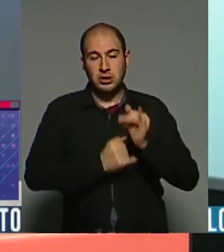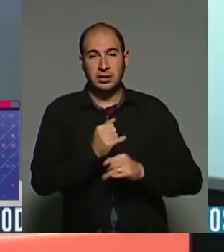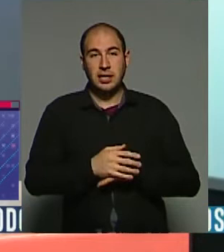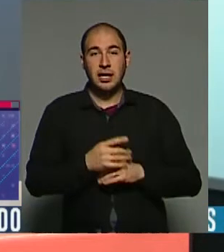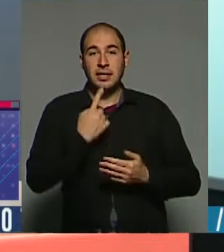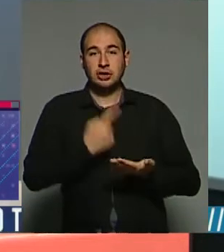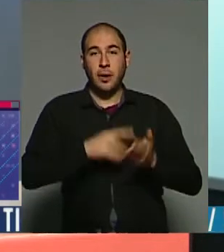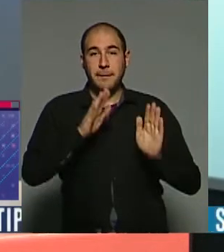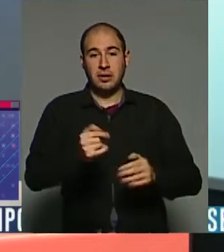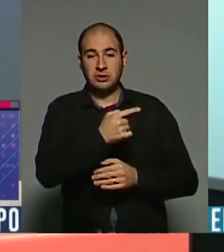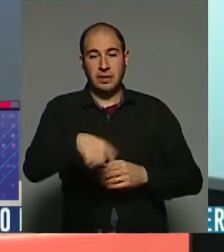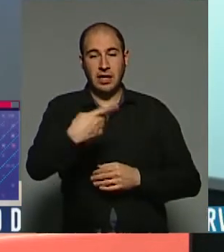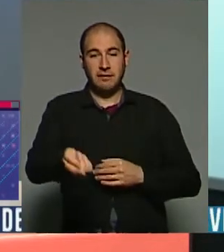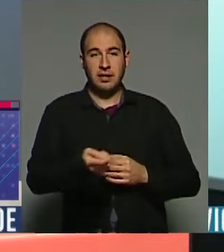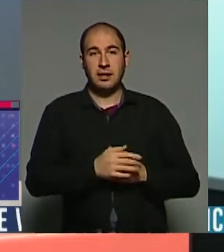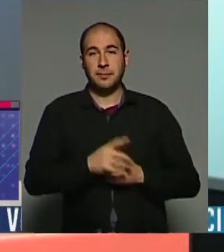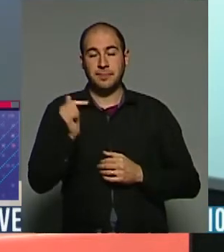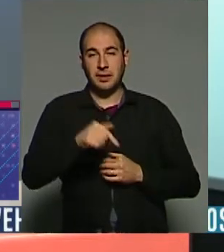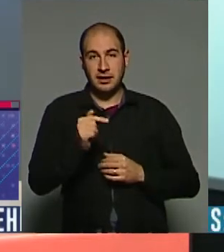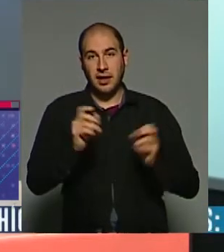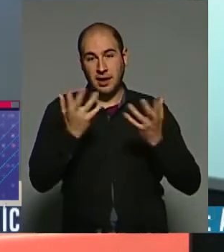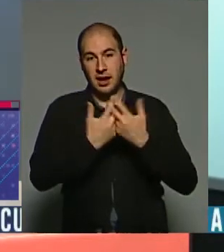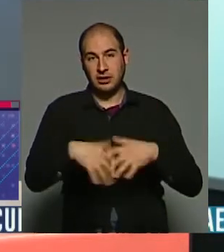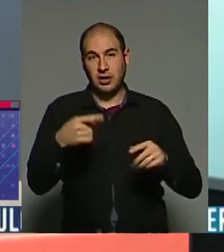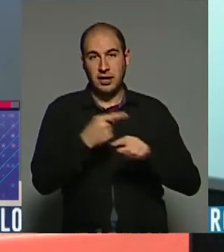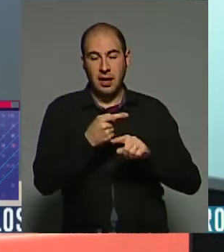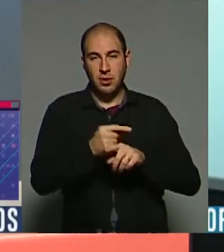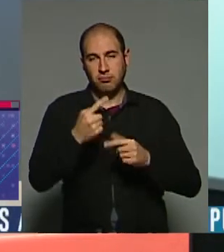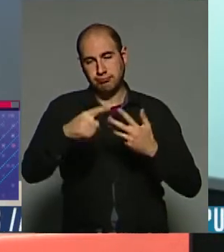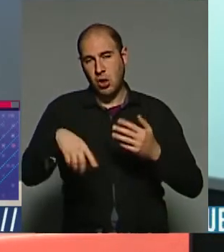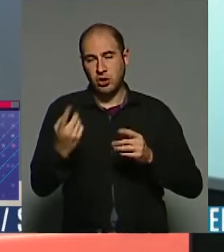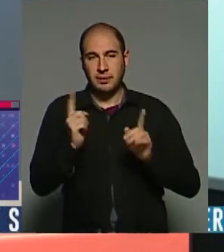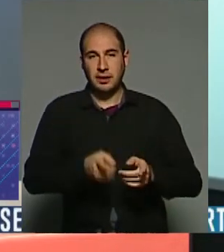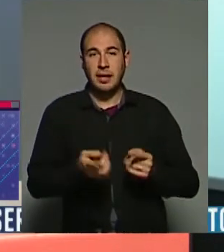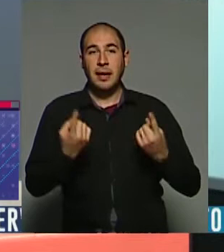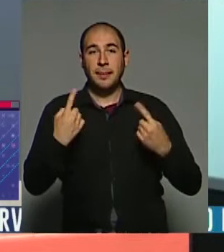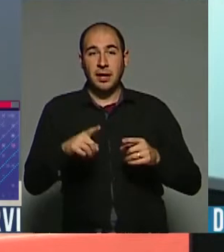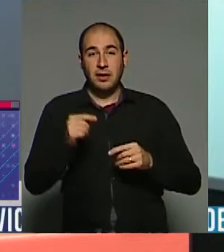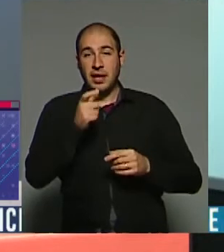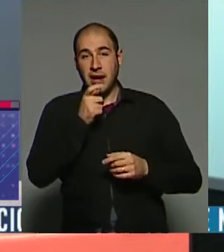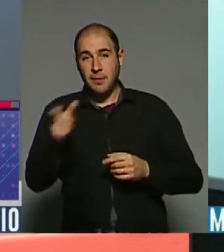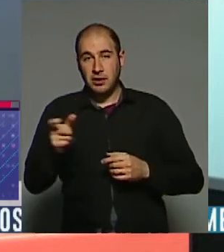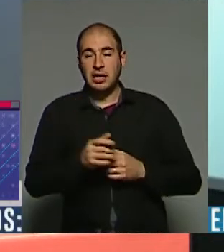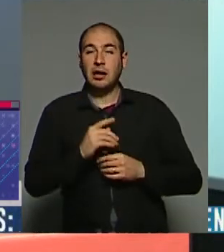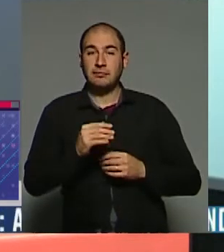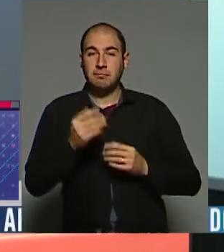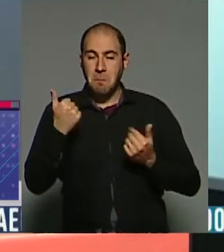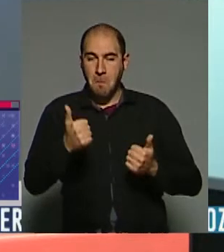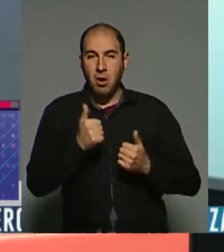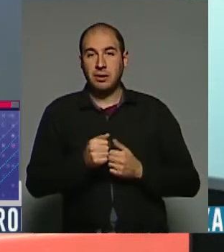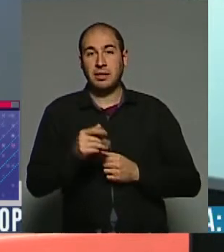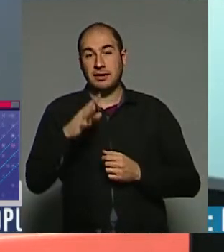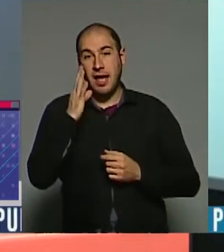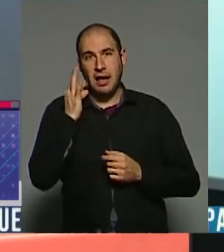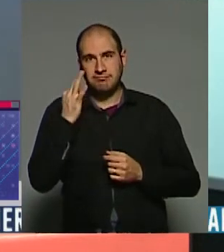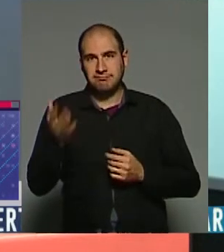la medida de fuerza de la semana que viene tiene un poco que ver con ese reclamo, entre otros tantos. Pero bueno, es una respuesta y está bueno que al menos